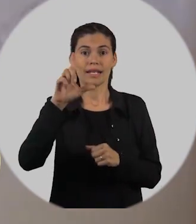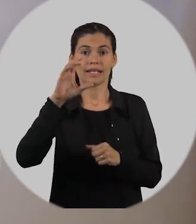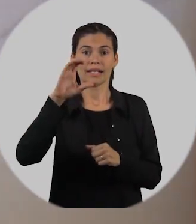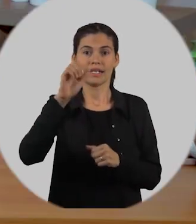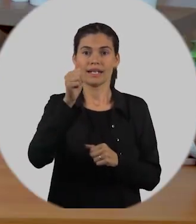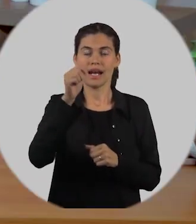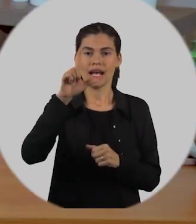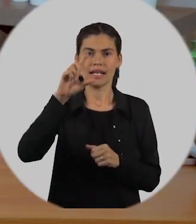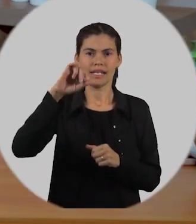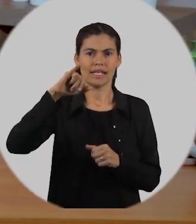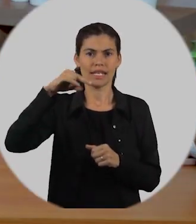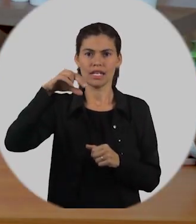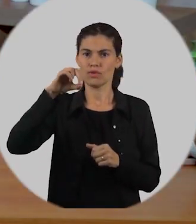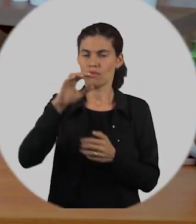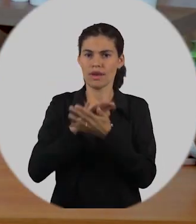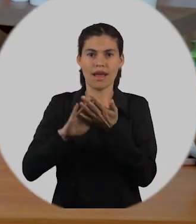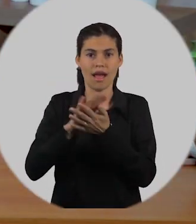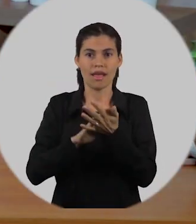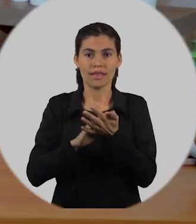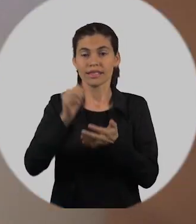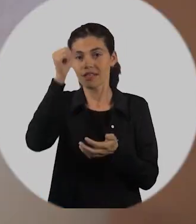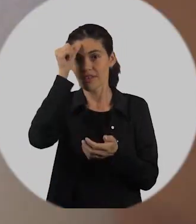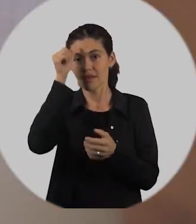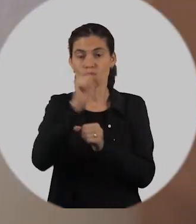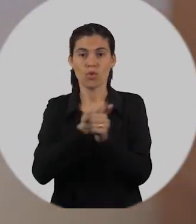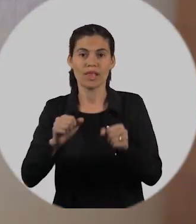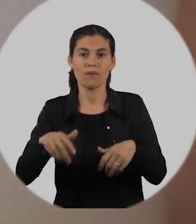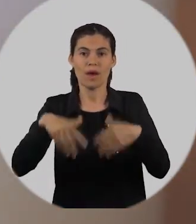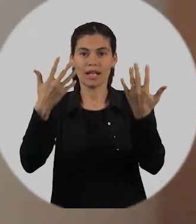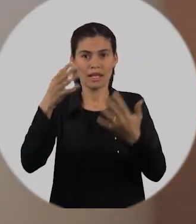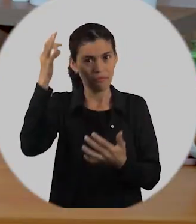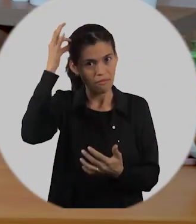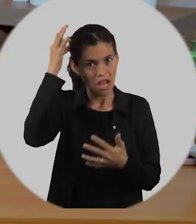es algo neutro, es para todo tipo de cabello.